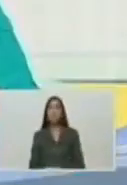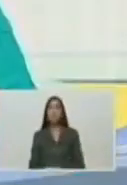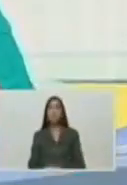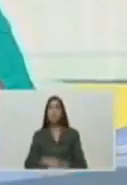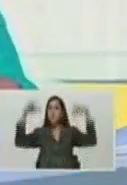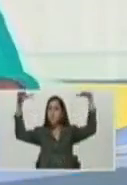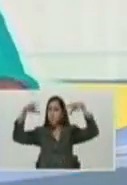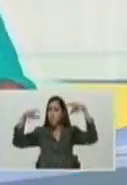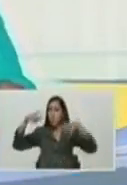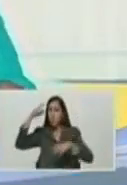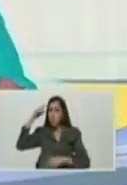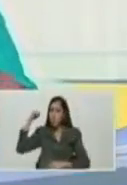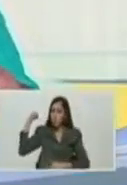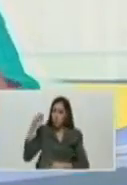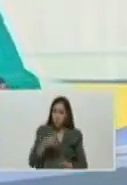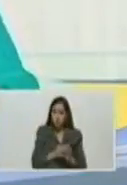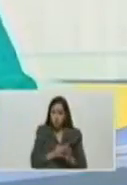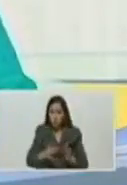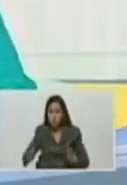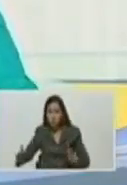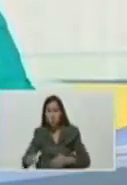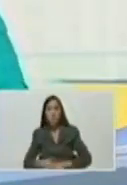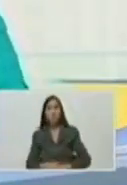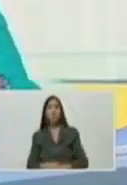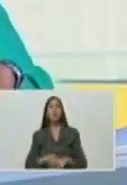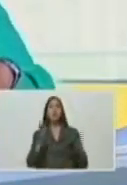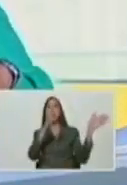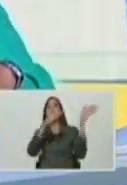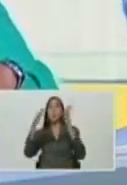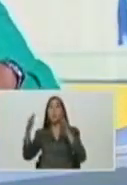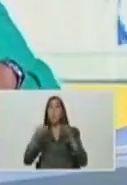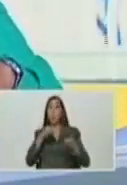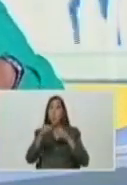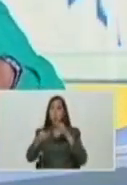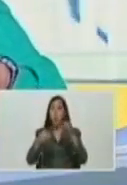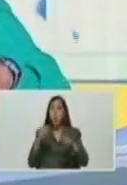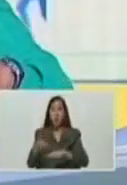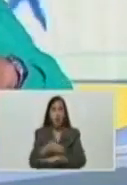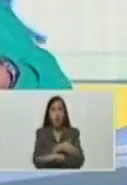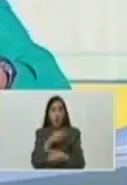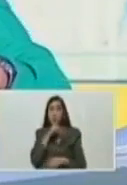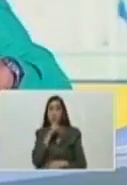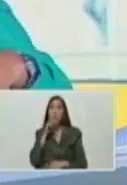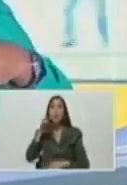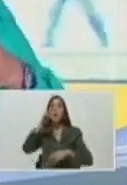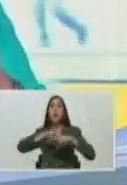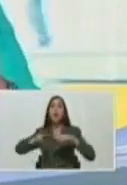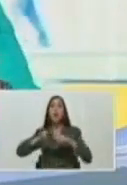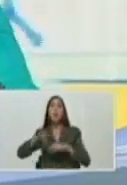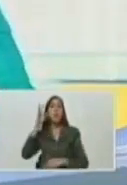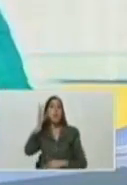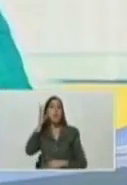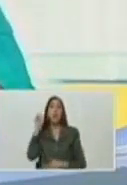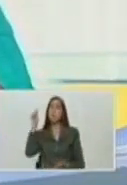lluvia continua. Con el fenómeno que explicaba de la niña. Llegó la